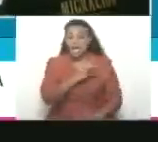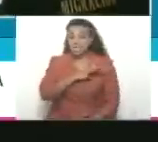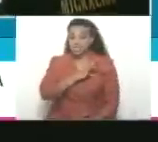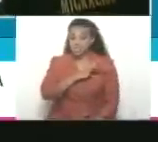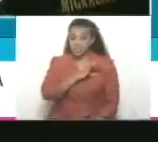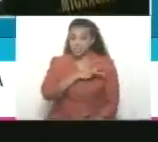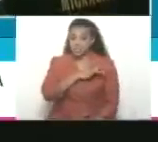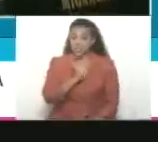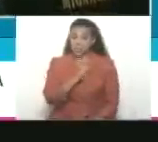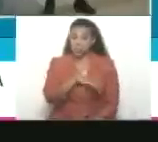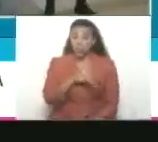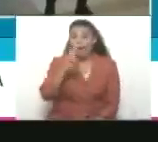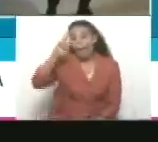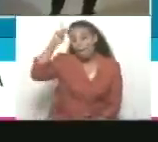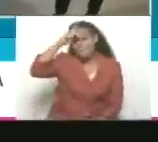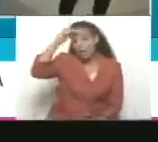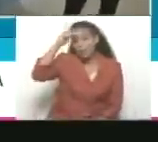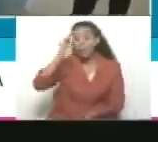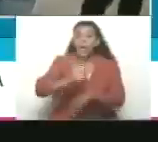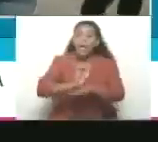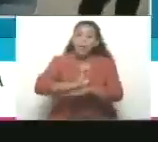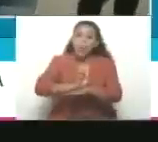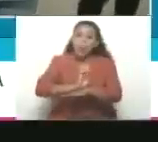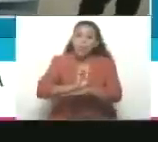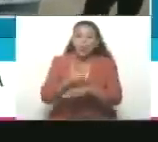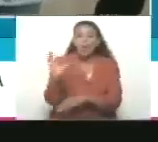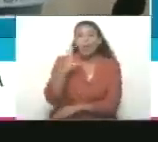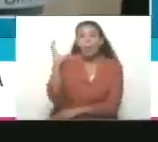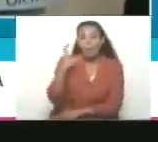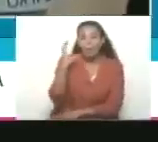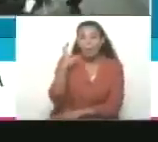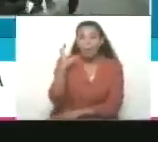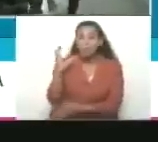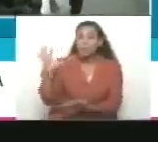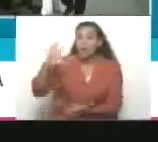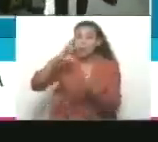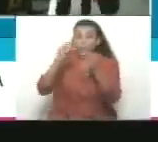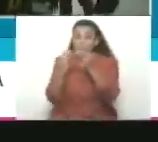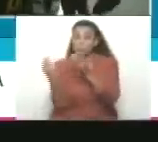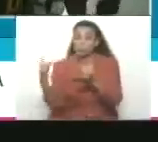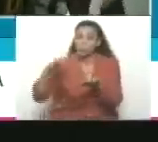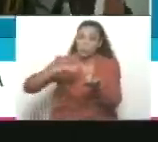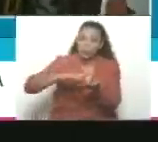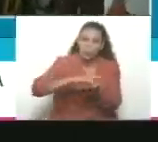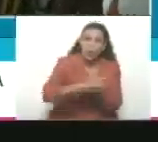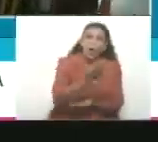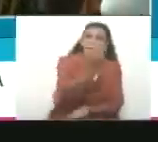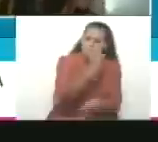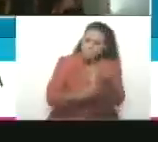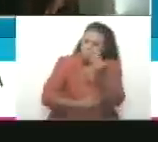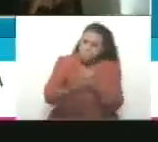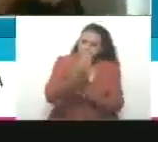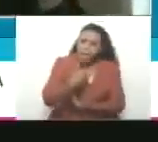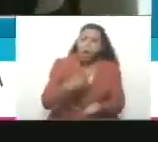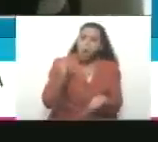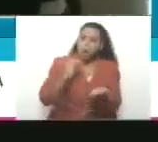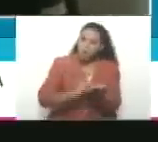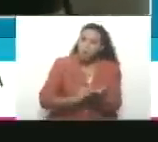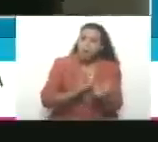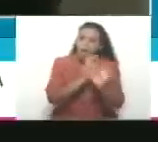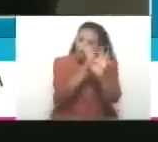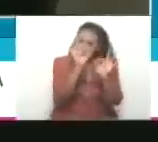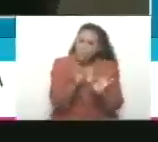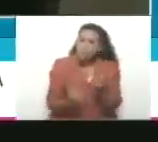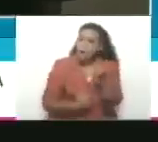Chile Perú Ecuador y parte de los de Colombia han regresado nosotros los hemos apoyado en buena medida